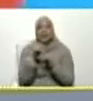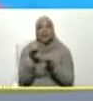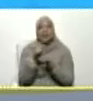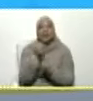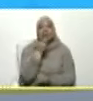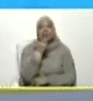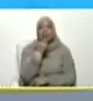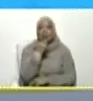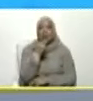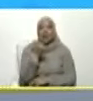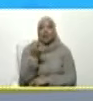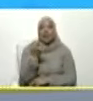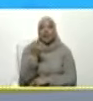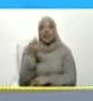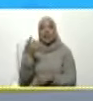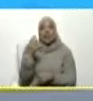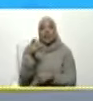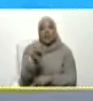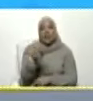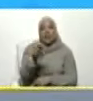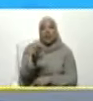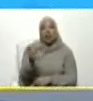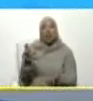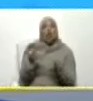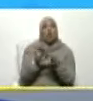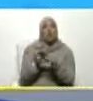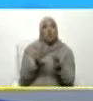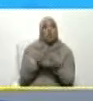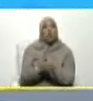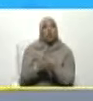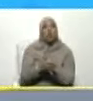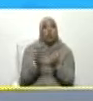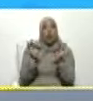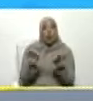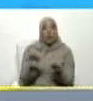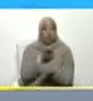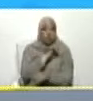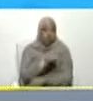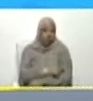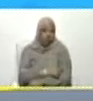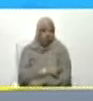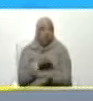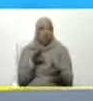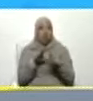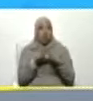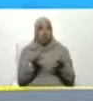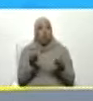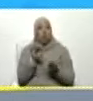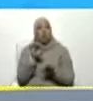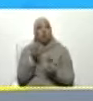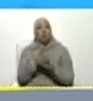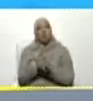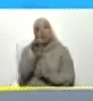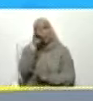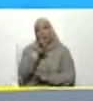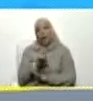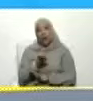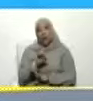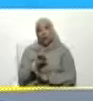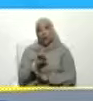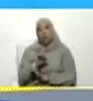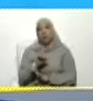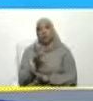intergeneracionalidad irreversible. La unión de toda la fuerza, de todas las edades, de todas